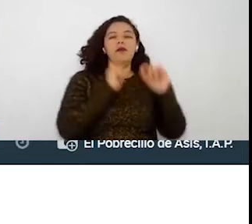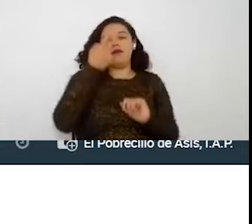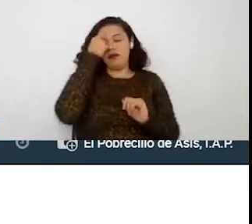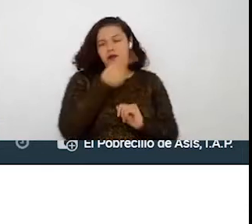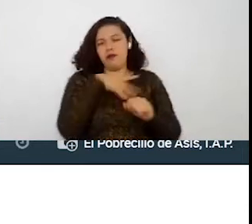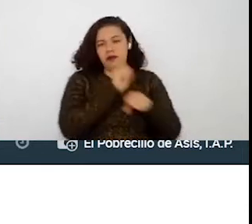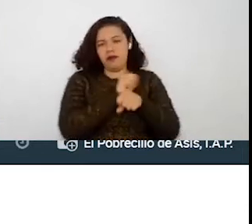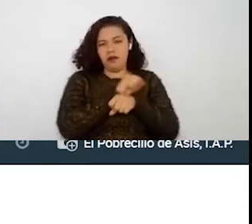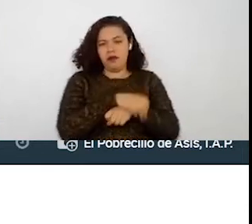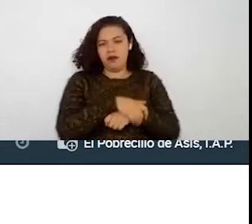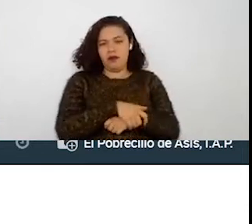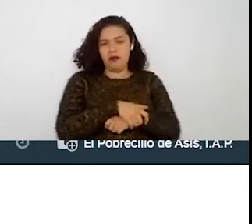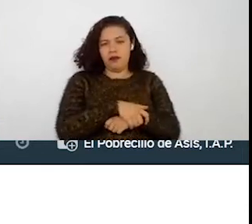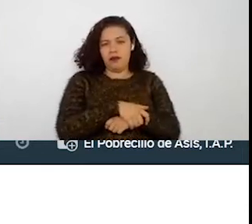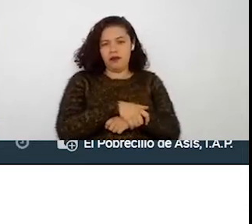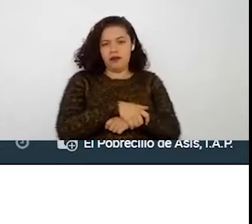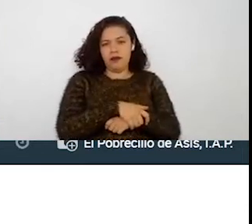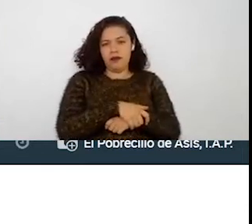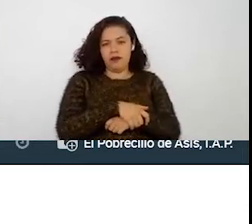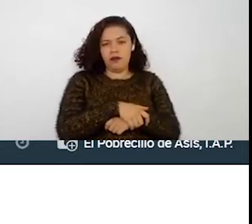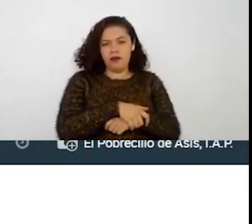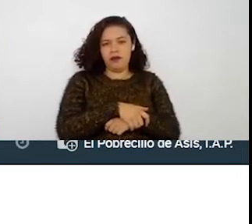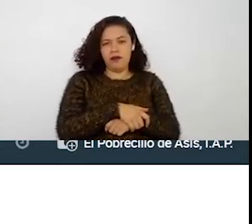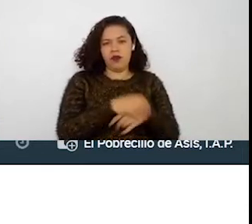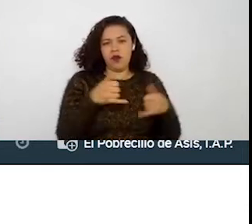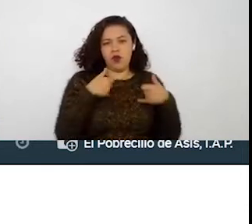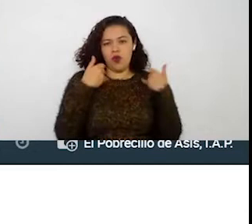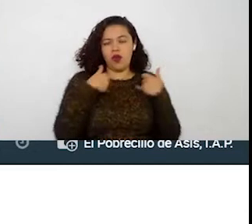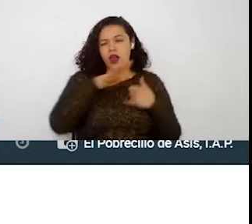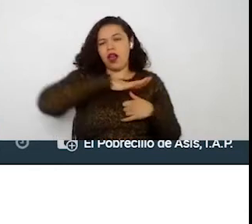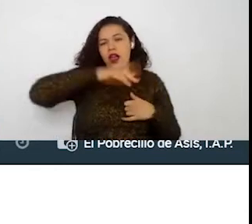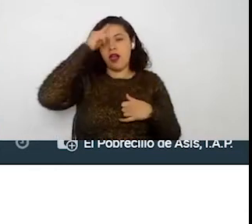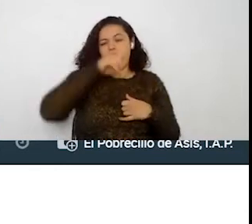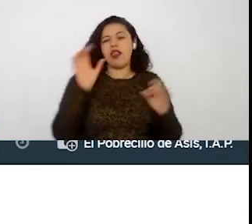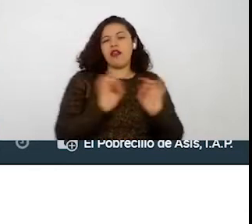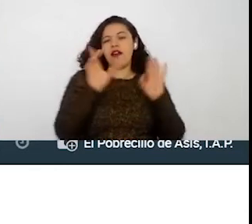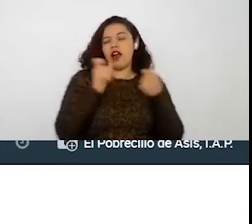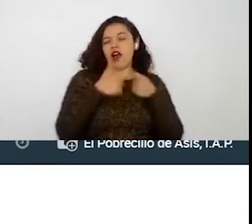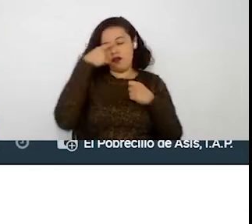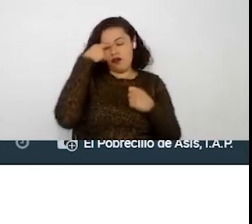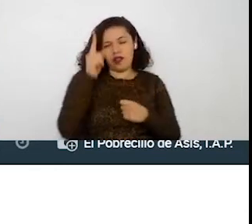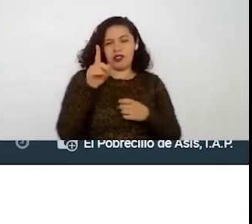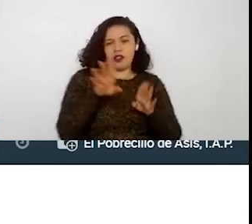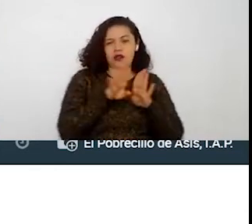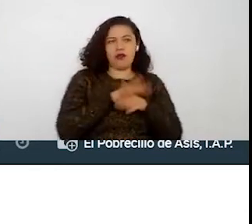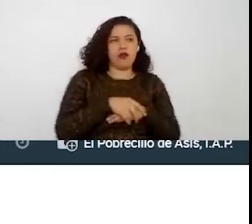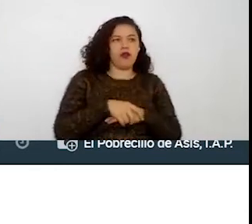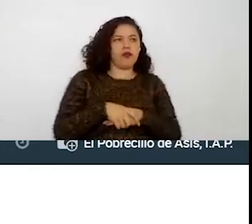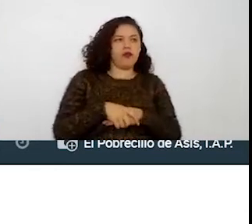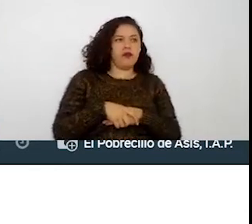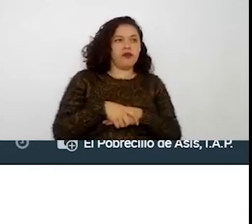la secundaria es una población los Los Adolescentes que puede ser a veces fácil como de